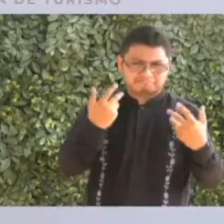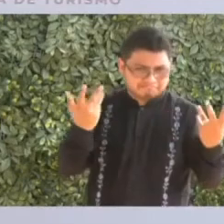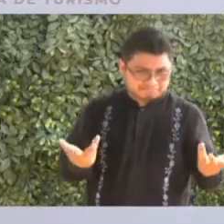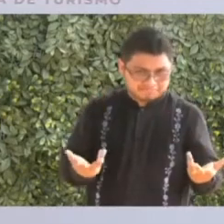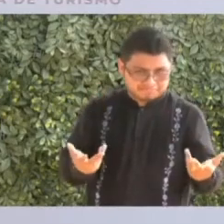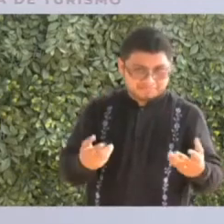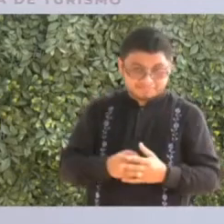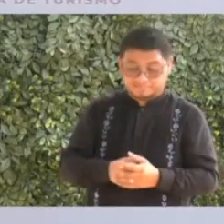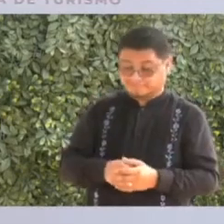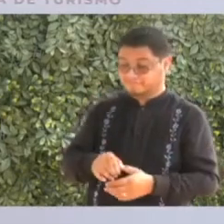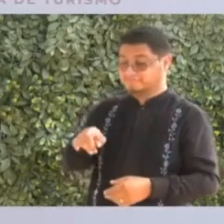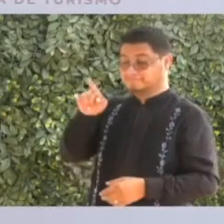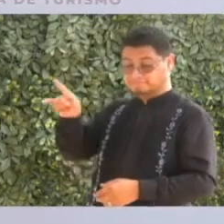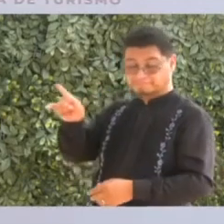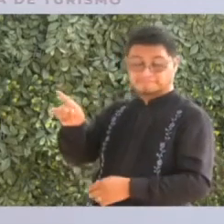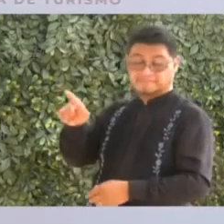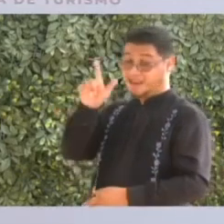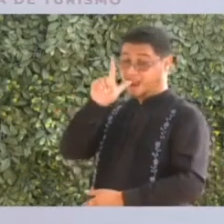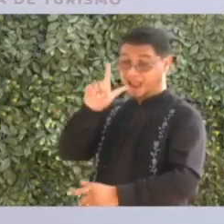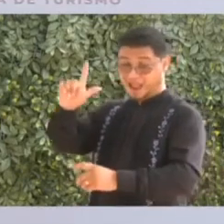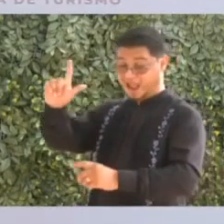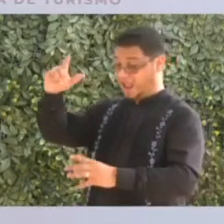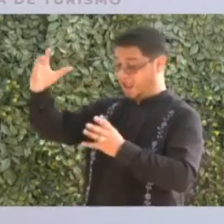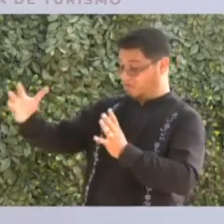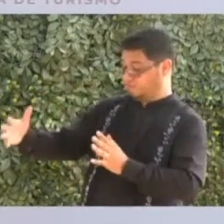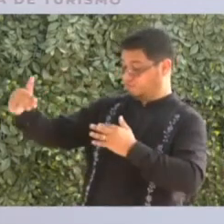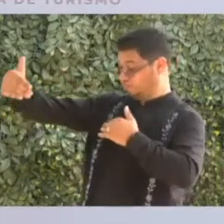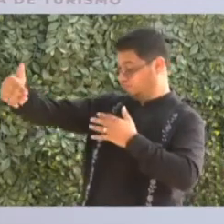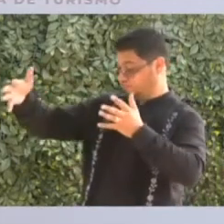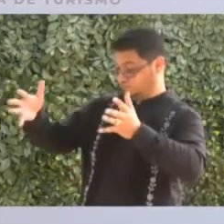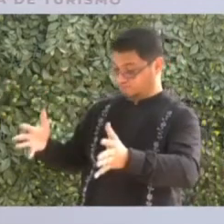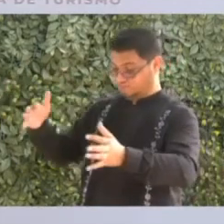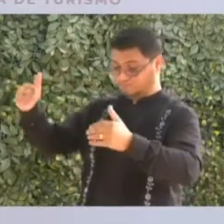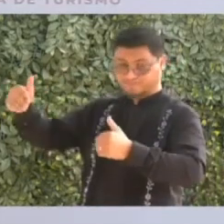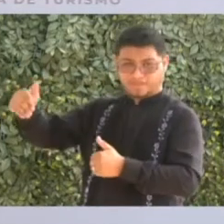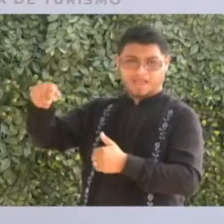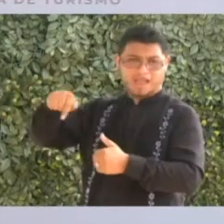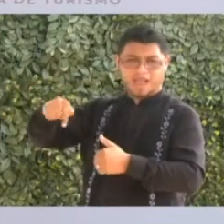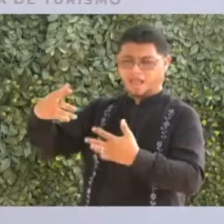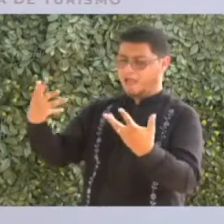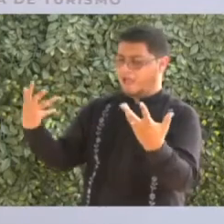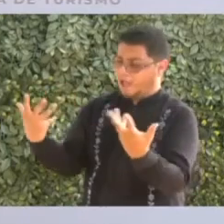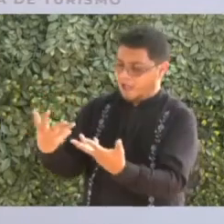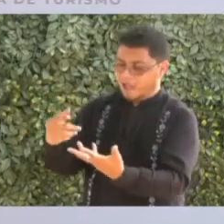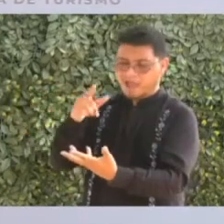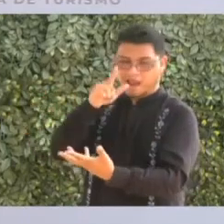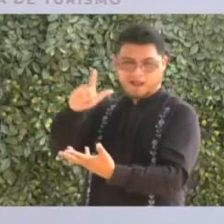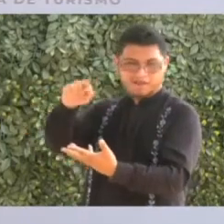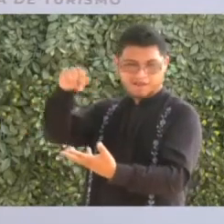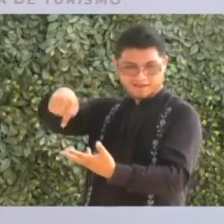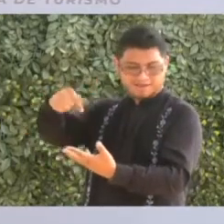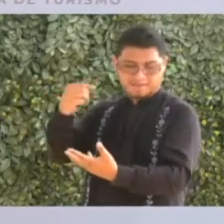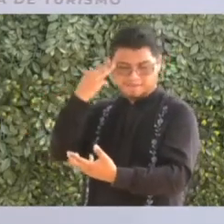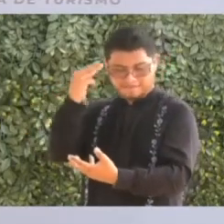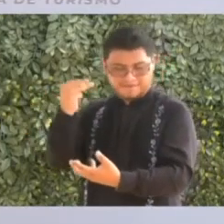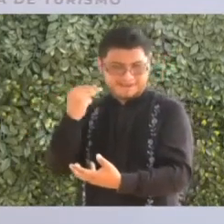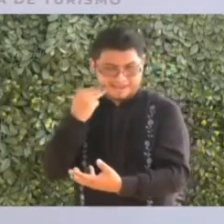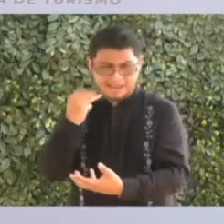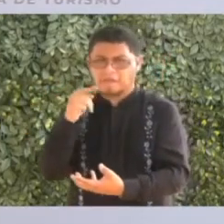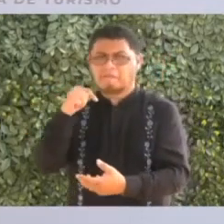planta eléctrica, una termoeléctrica aquí en Mérida, para que